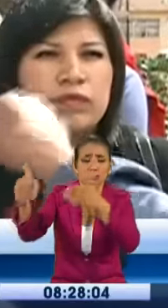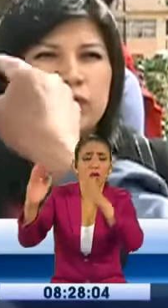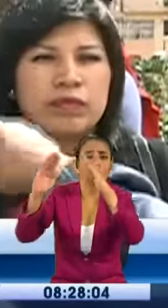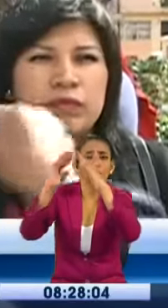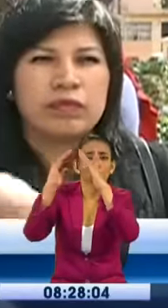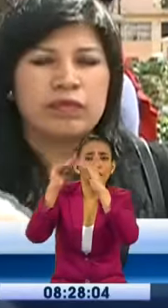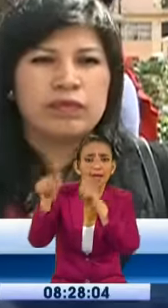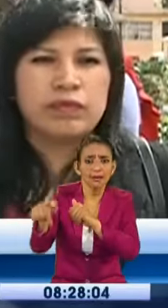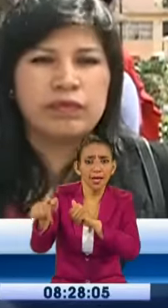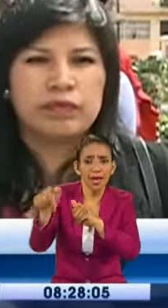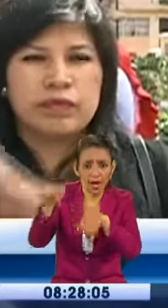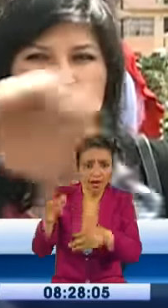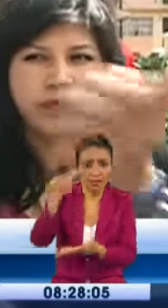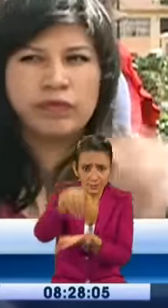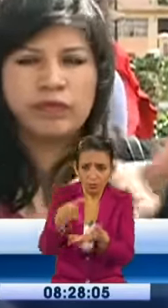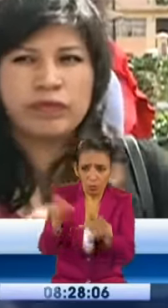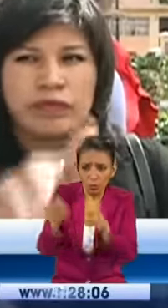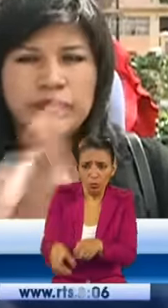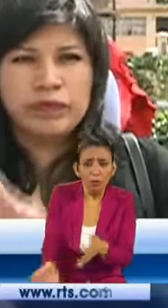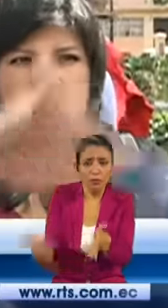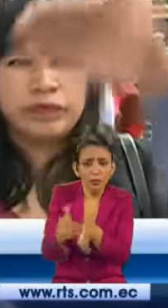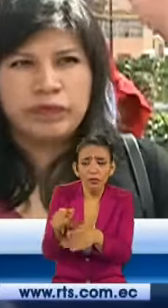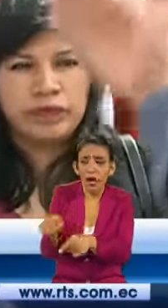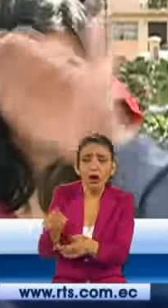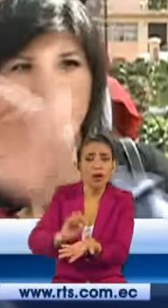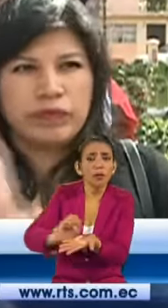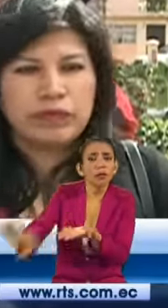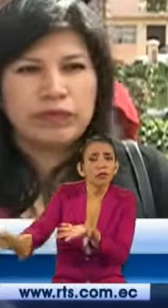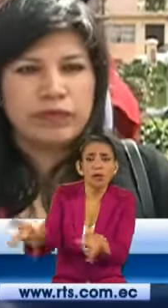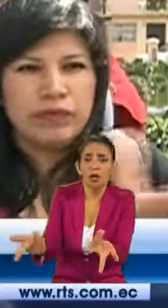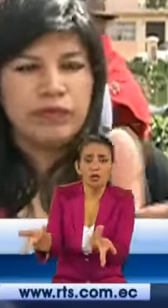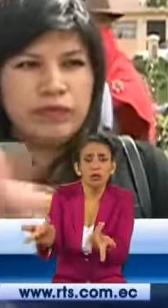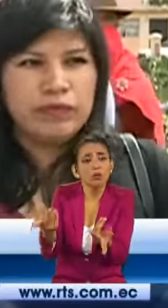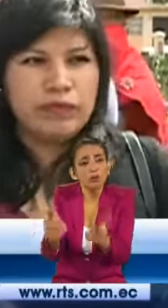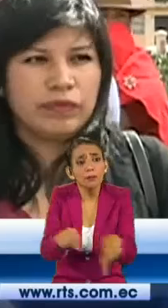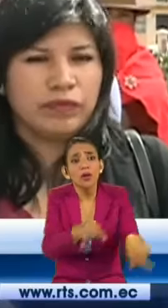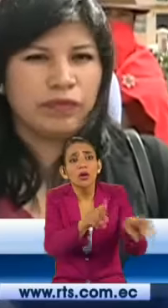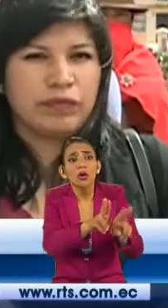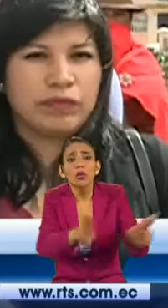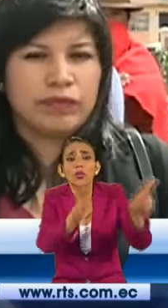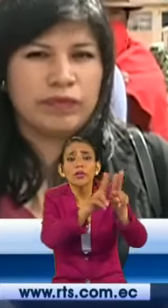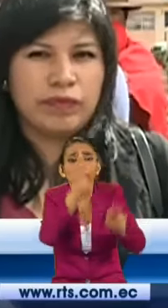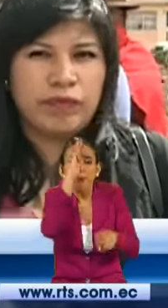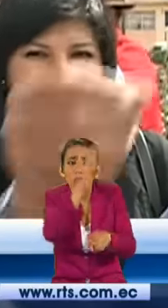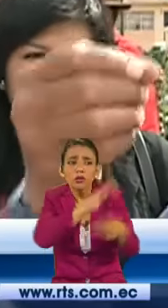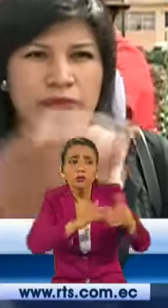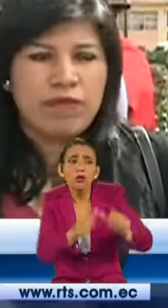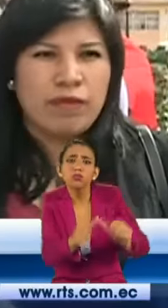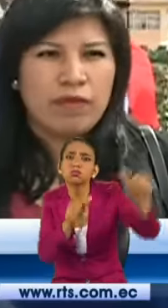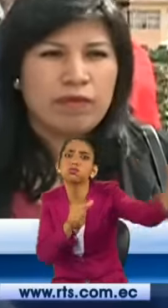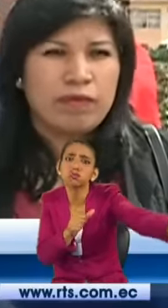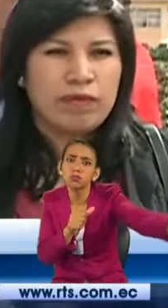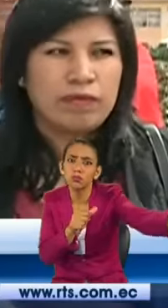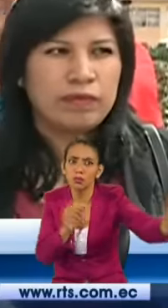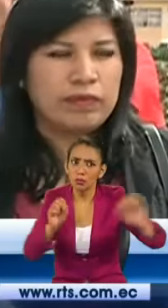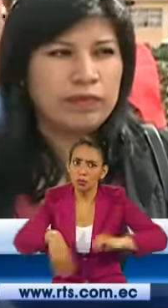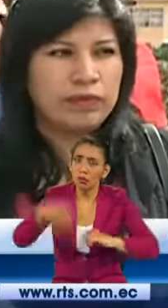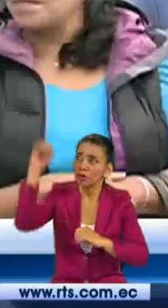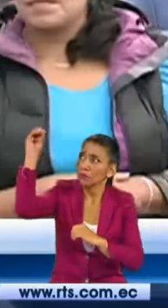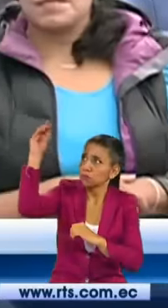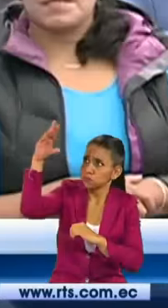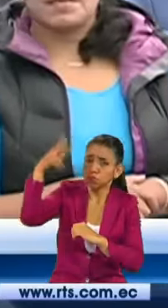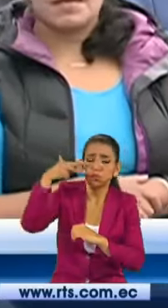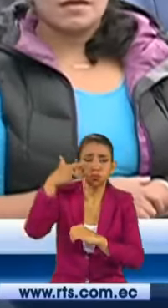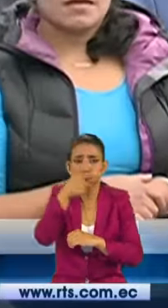acá en el centro de la parroquia, porque hoy está sumamente distante y no tenemos a quién concurrir. Que funcionen los ojos de águila.